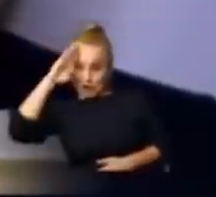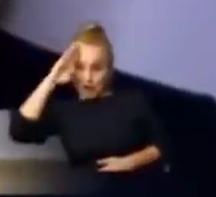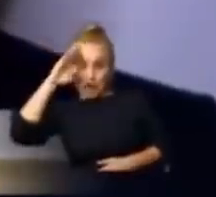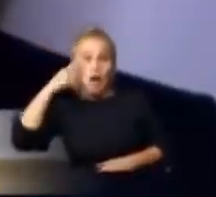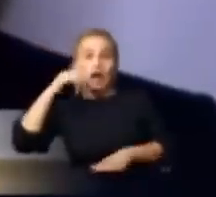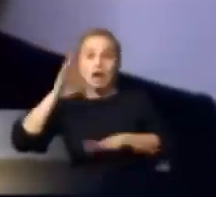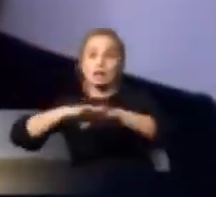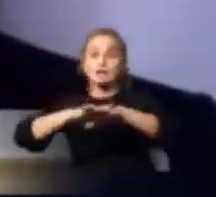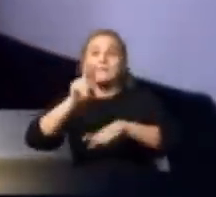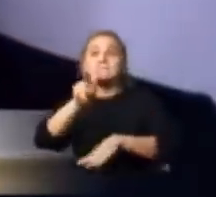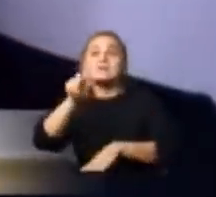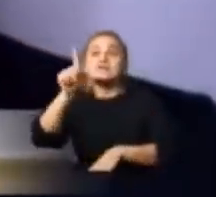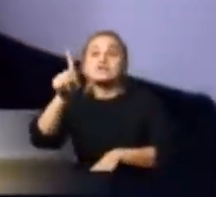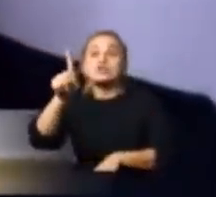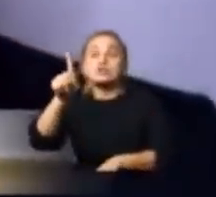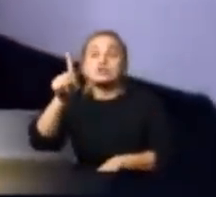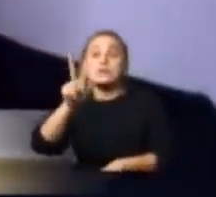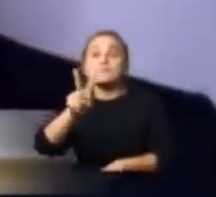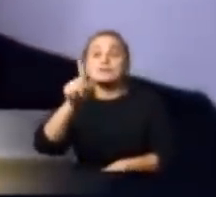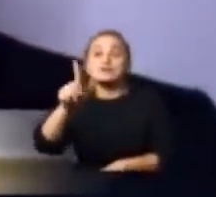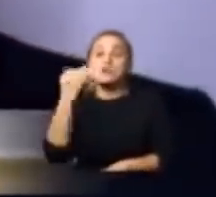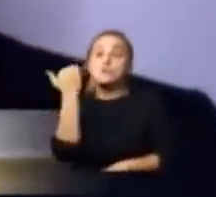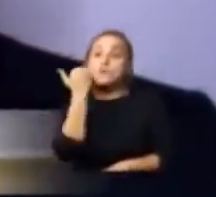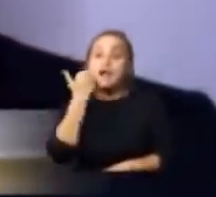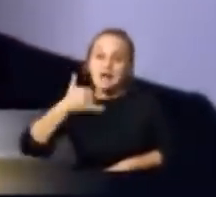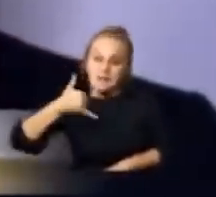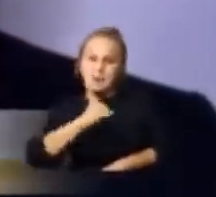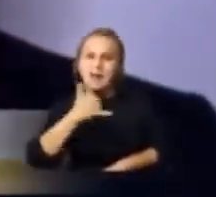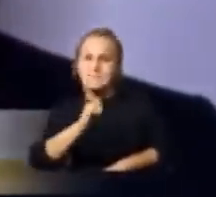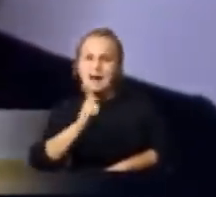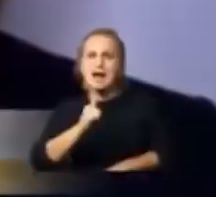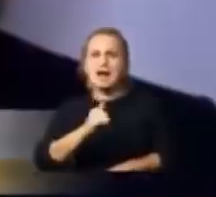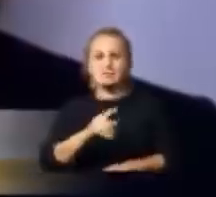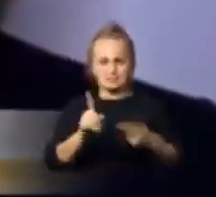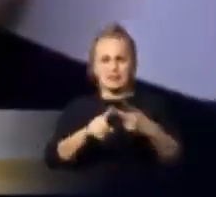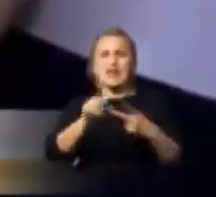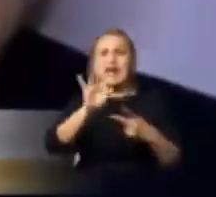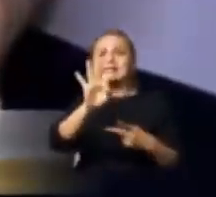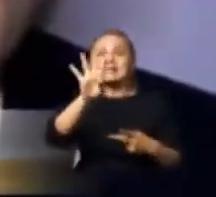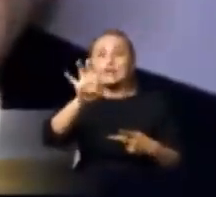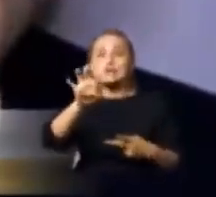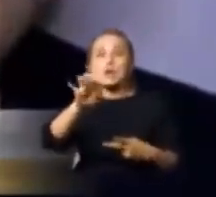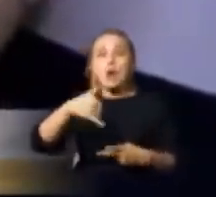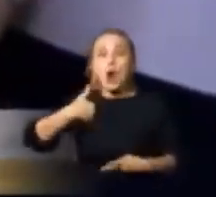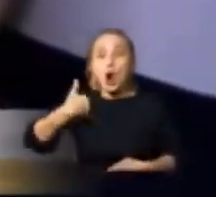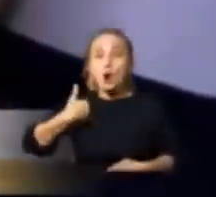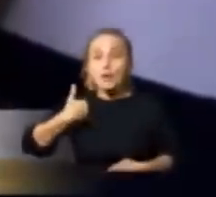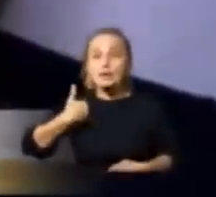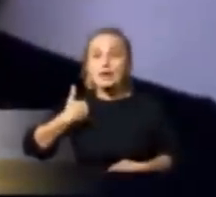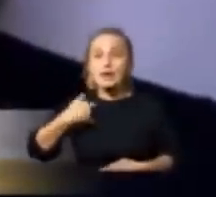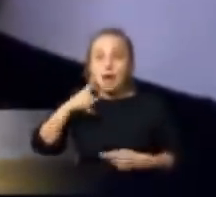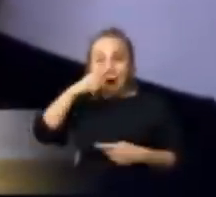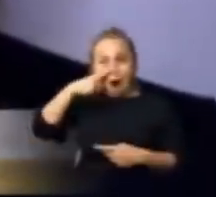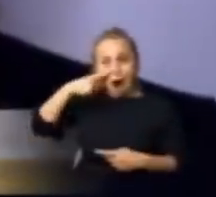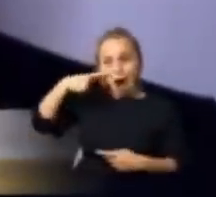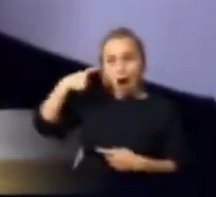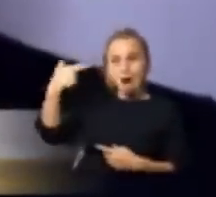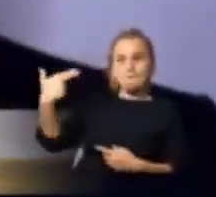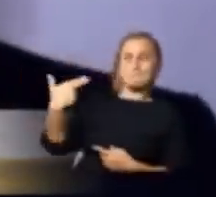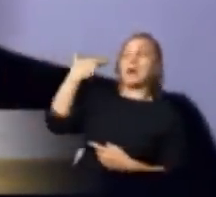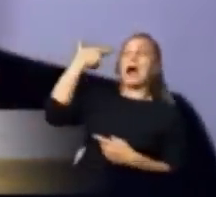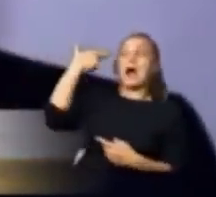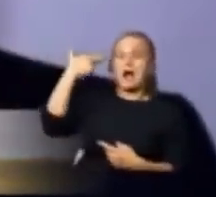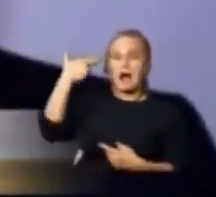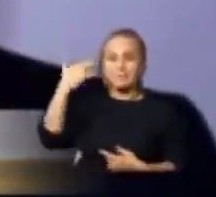documentan 21, se documentan 39 jóvenes colombianos que han perdido alguno de sus ojos por